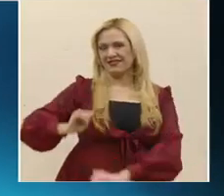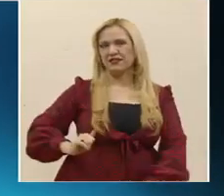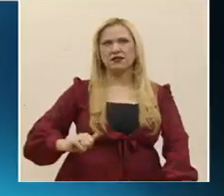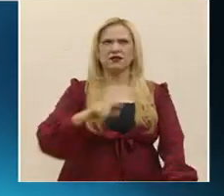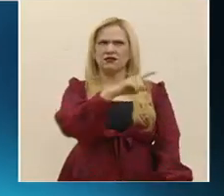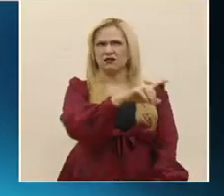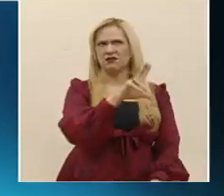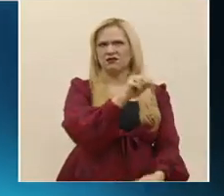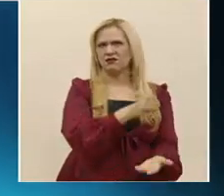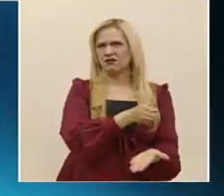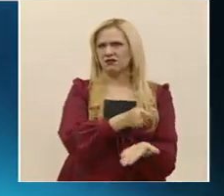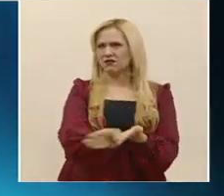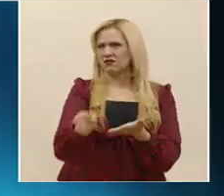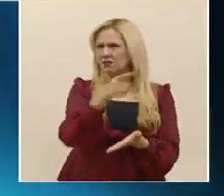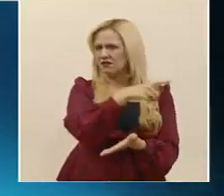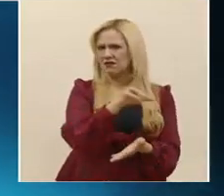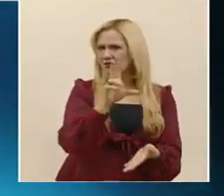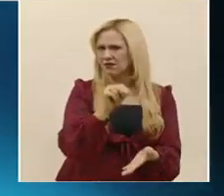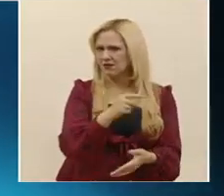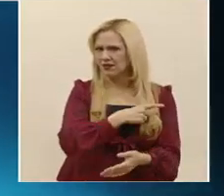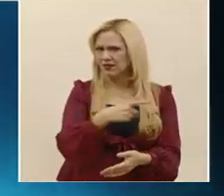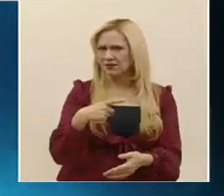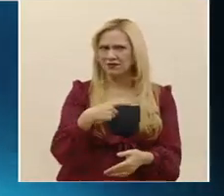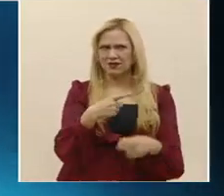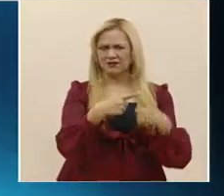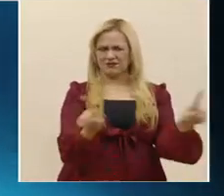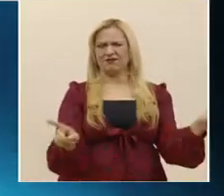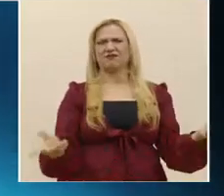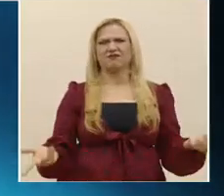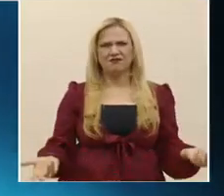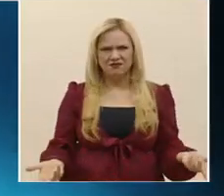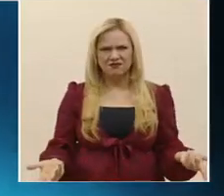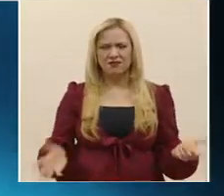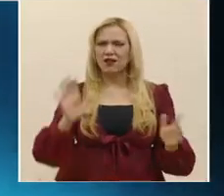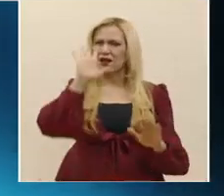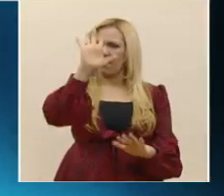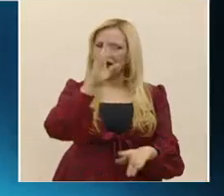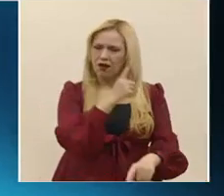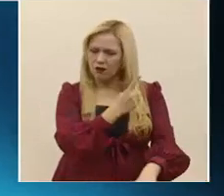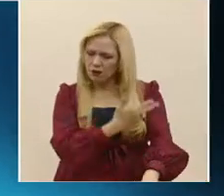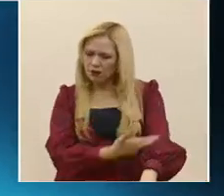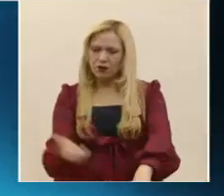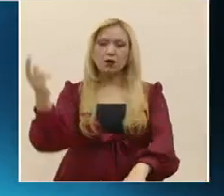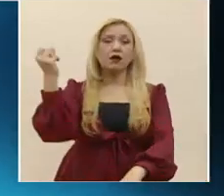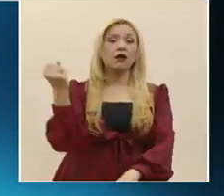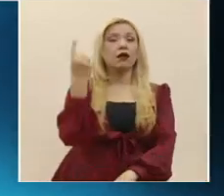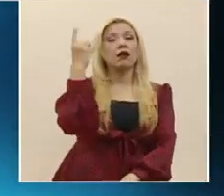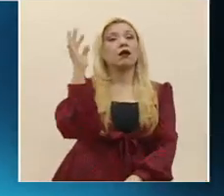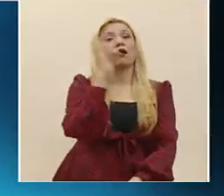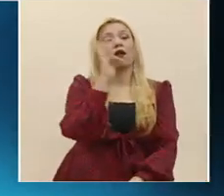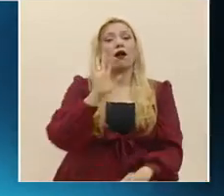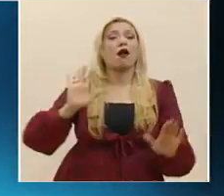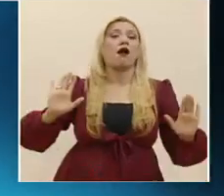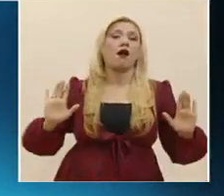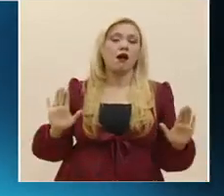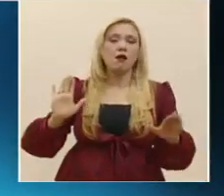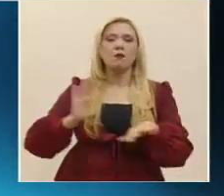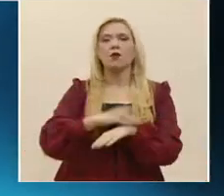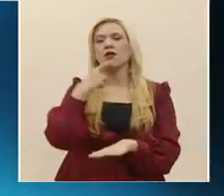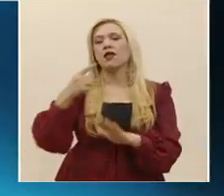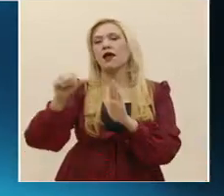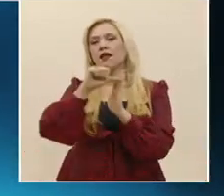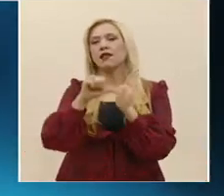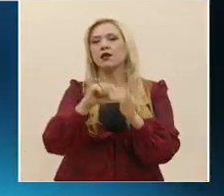actividades constitucionales encomendadas, opera una regla de excepción a la regla general de improcedencia prevista en el